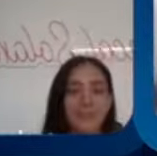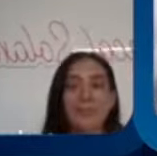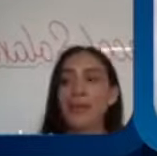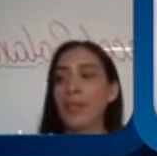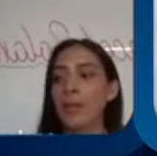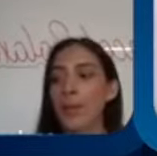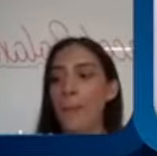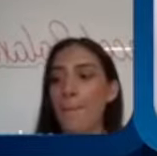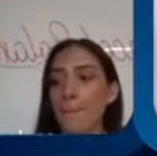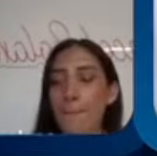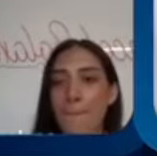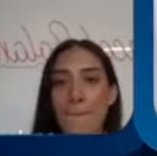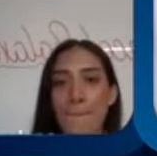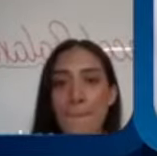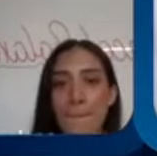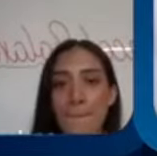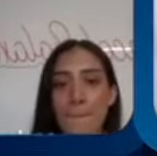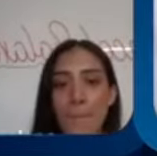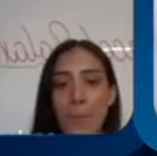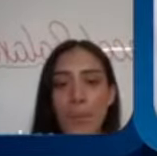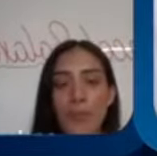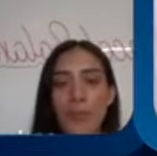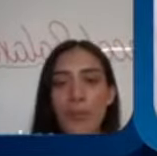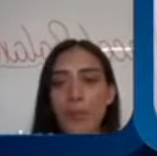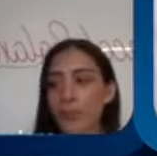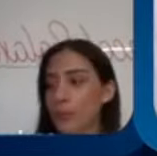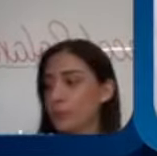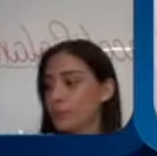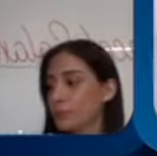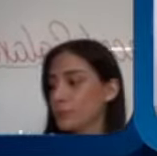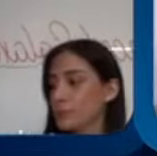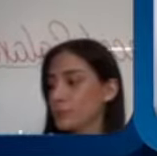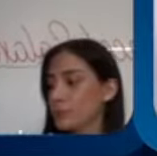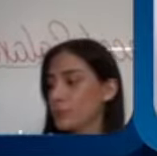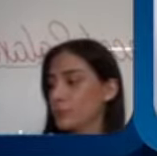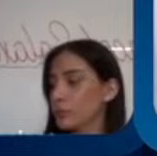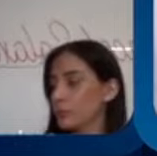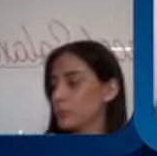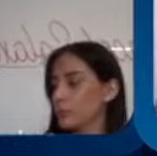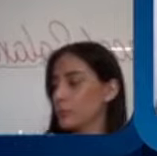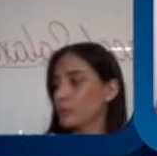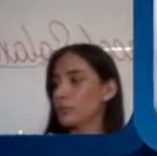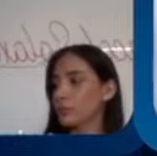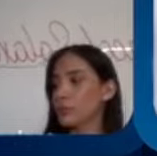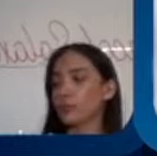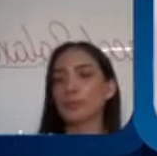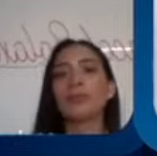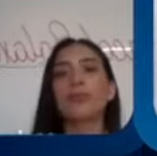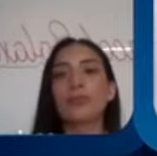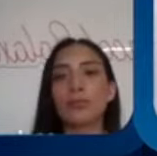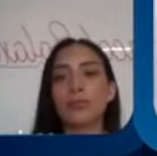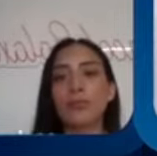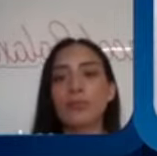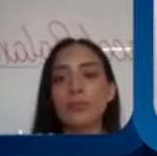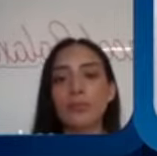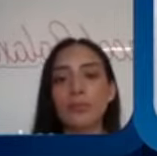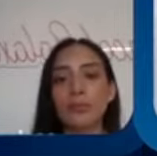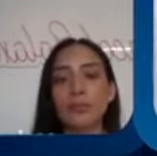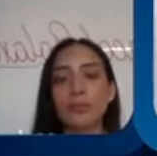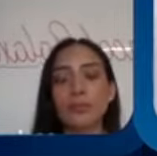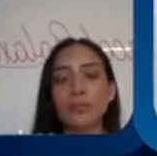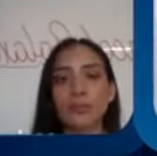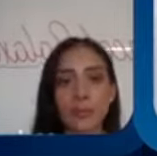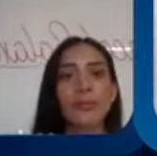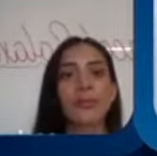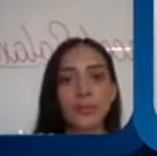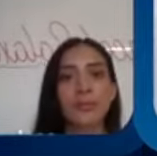ejercicio que hacen los youtubers, los reporteros independientes, pues es valorizado gracias al apoyo de la